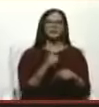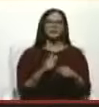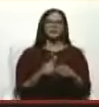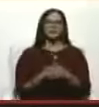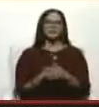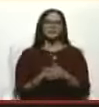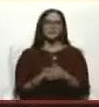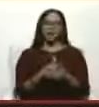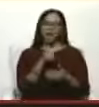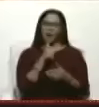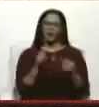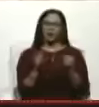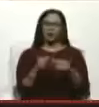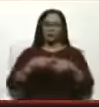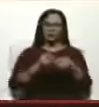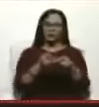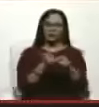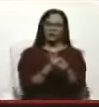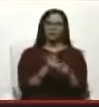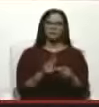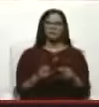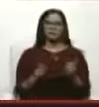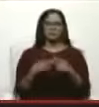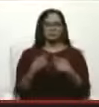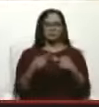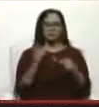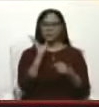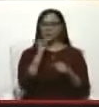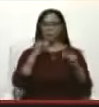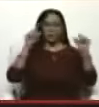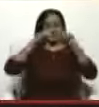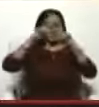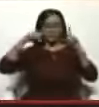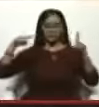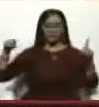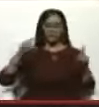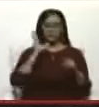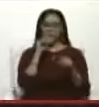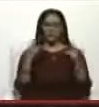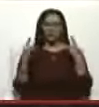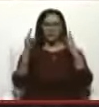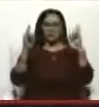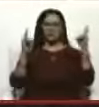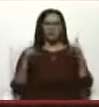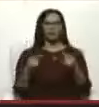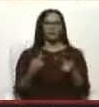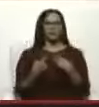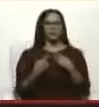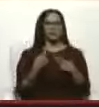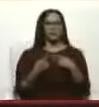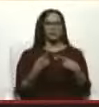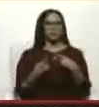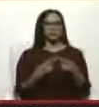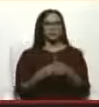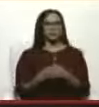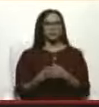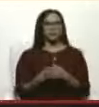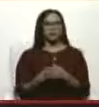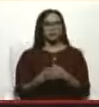bueno, otra de las cosas también es que no hay servicio eléctrico en la zona, por eso no hay señal. Es una de las cosas que se hace